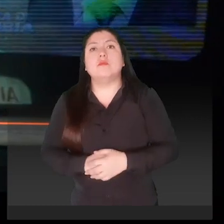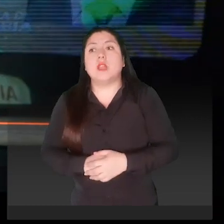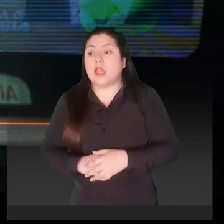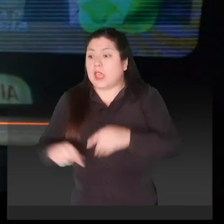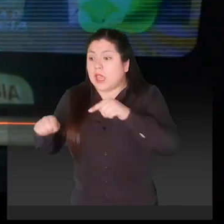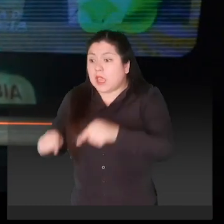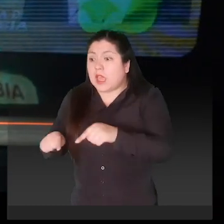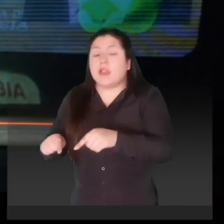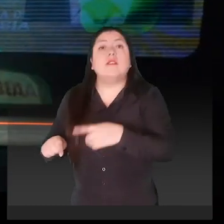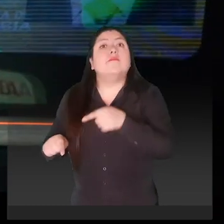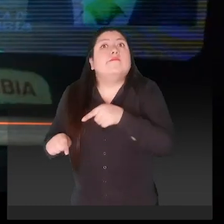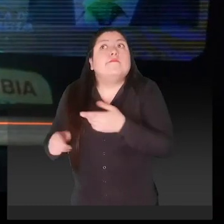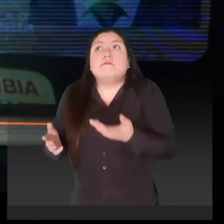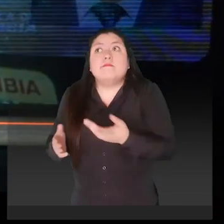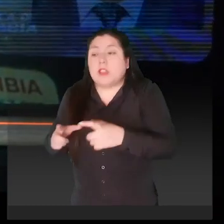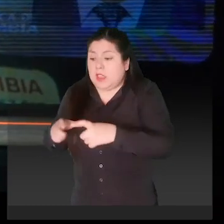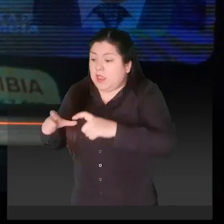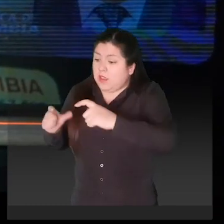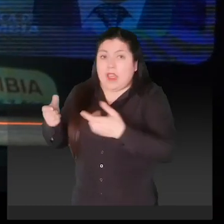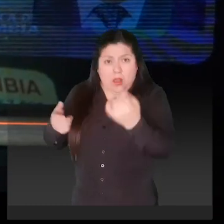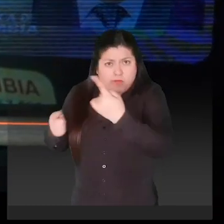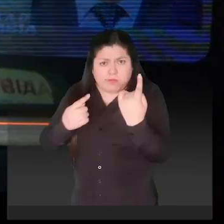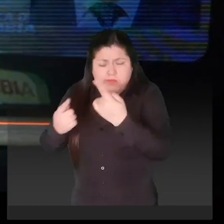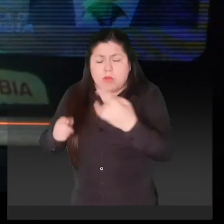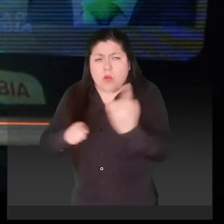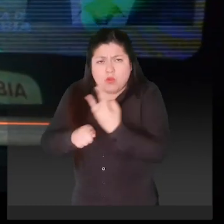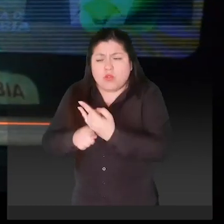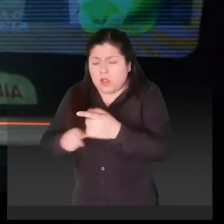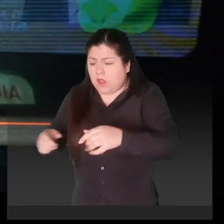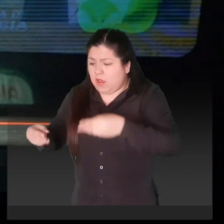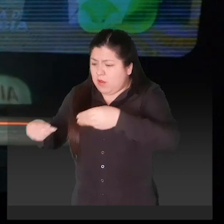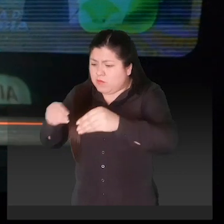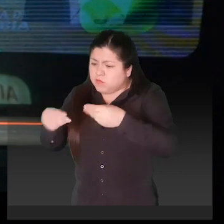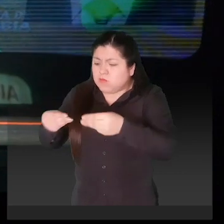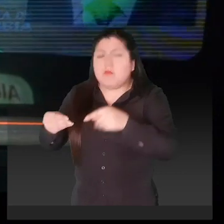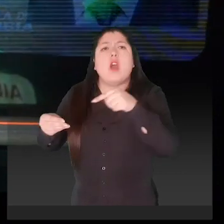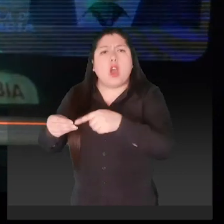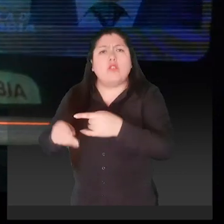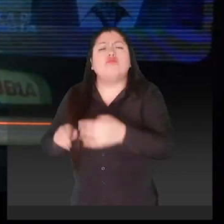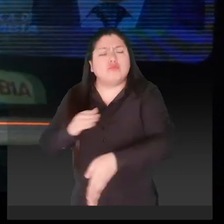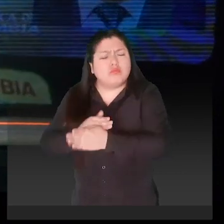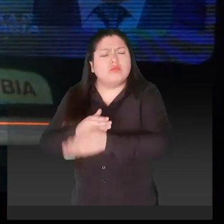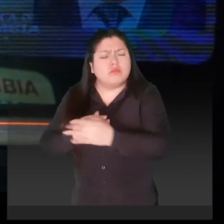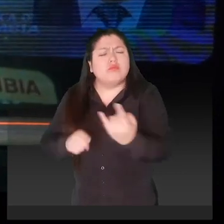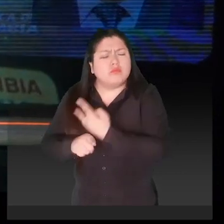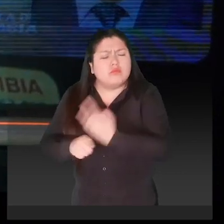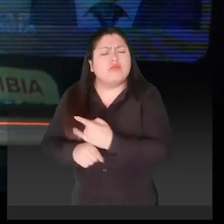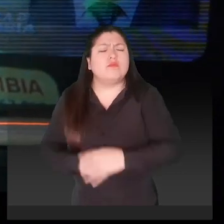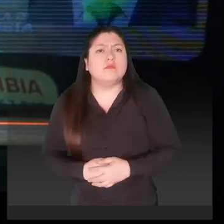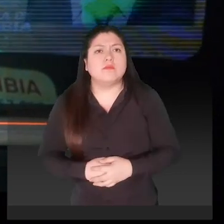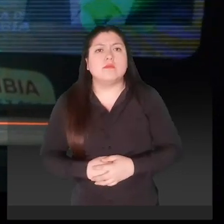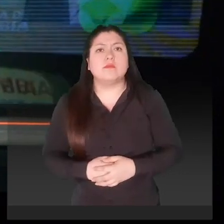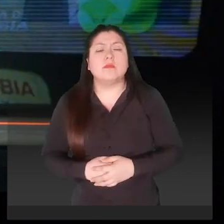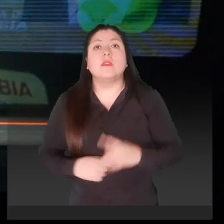50.000. ¿Cuál es la idea, señor presidente y los demás invitados por las redes y los que se presentan hoy? Este